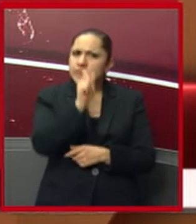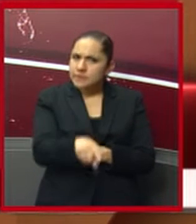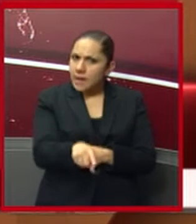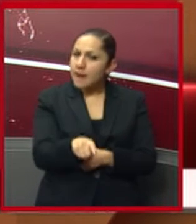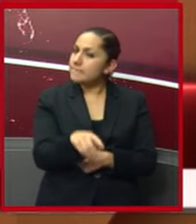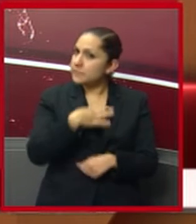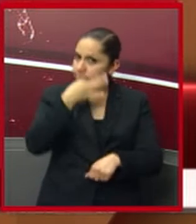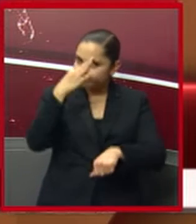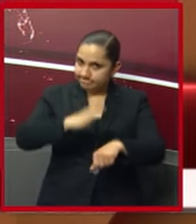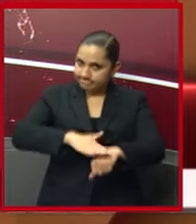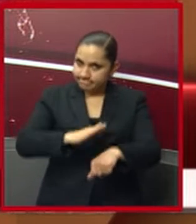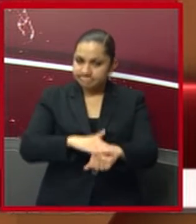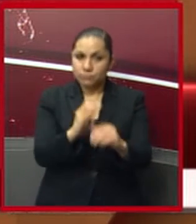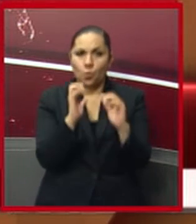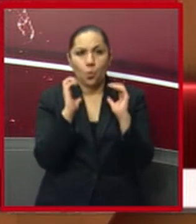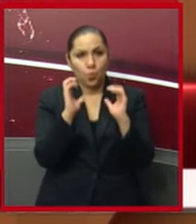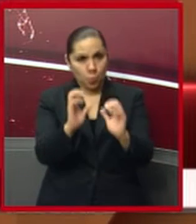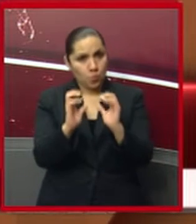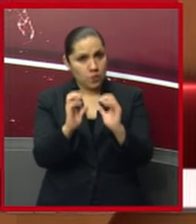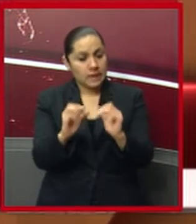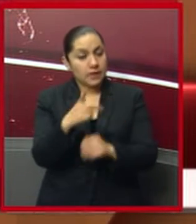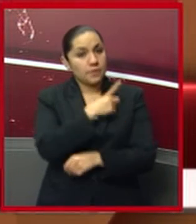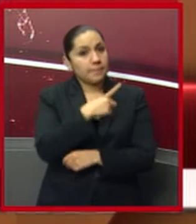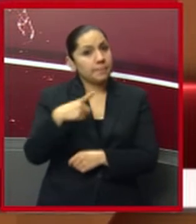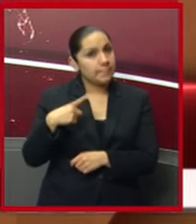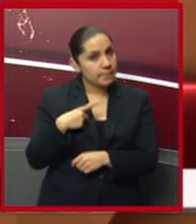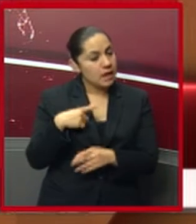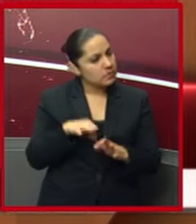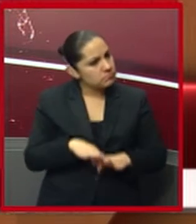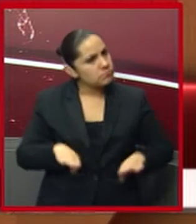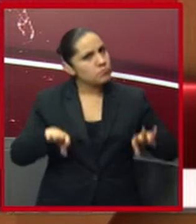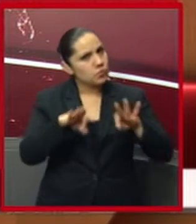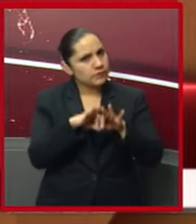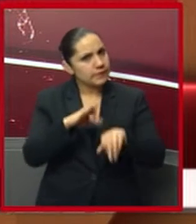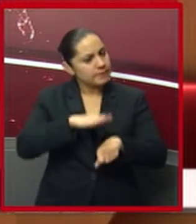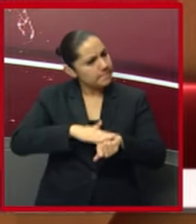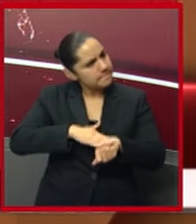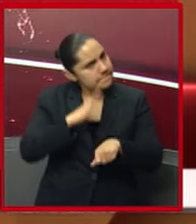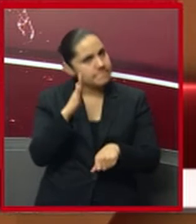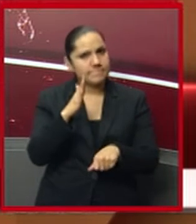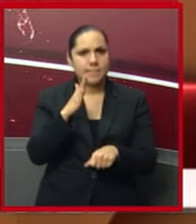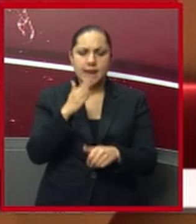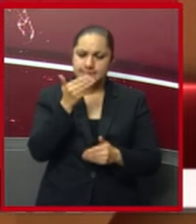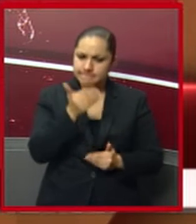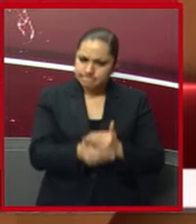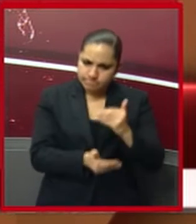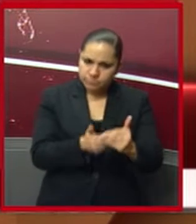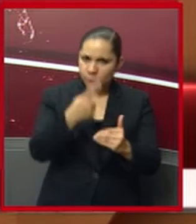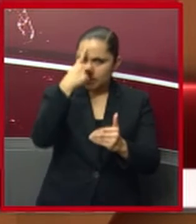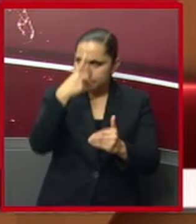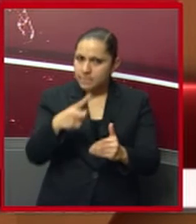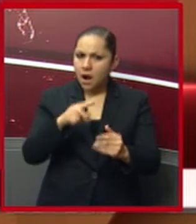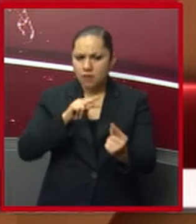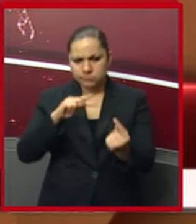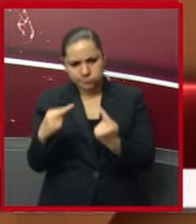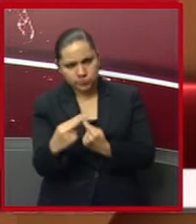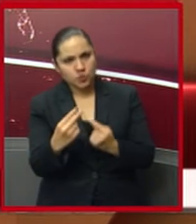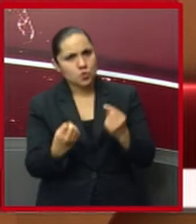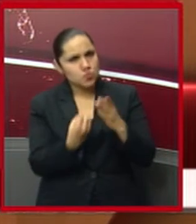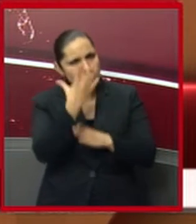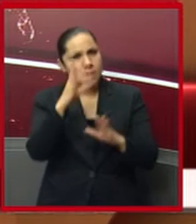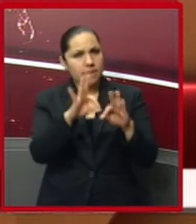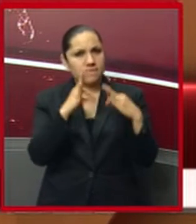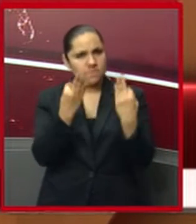la imperiosa necesidad de seguir insistiendo en un nuevo paradigma en la utilización y uso